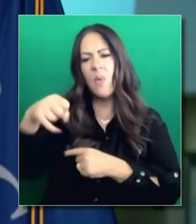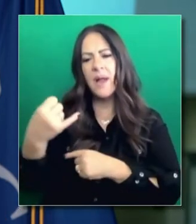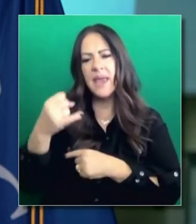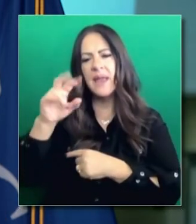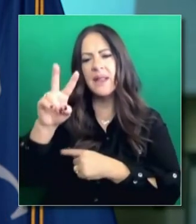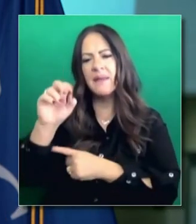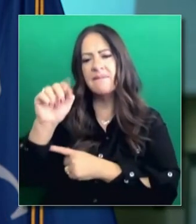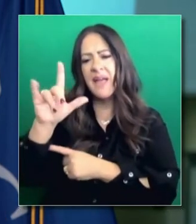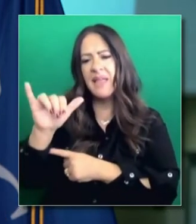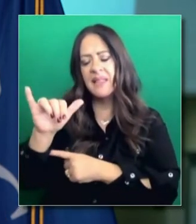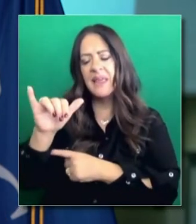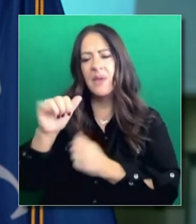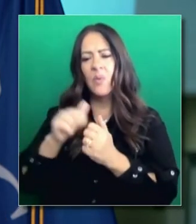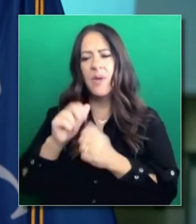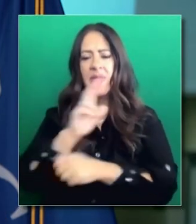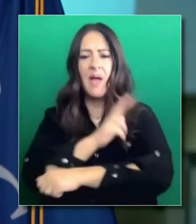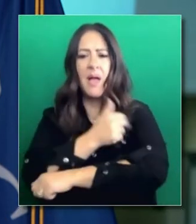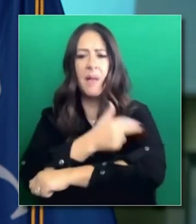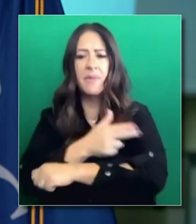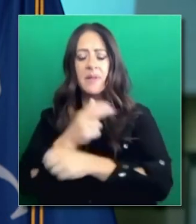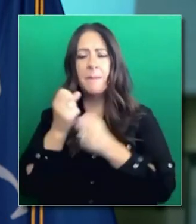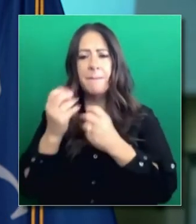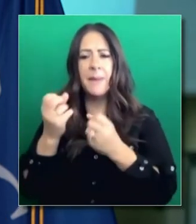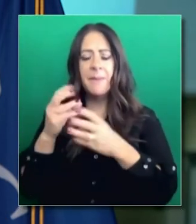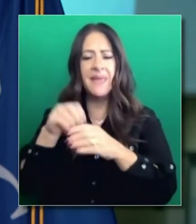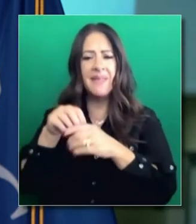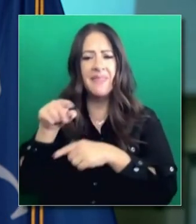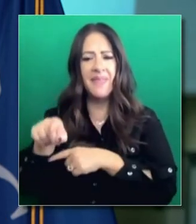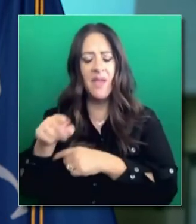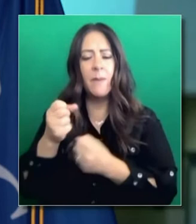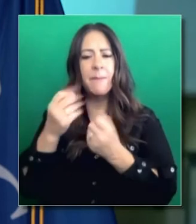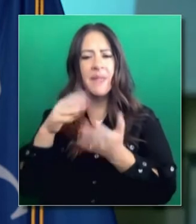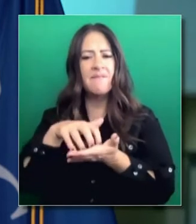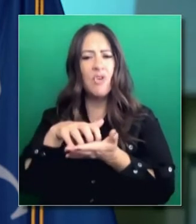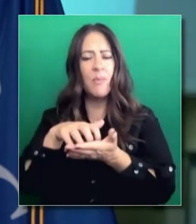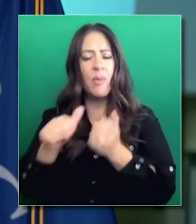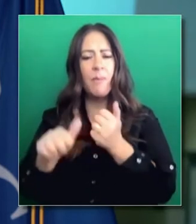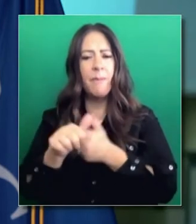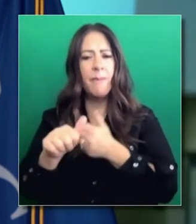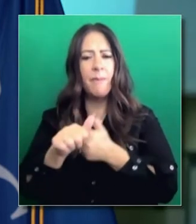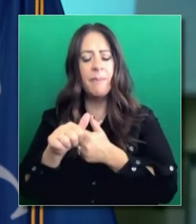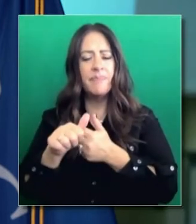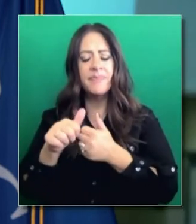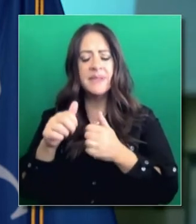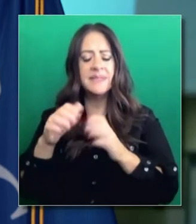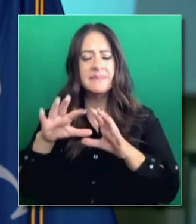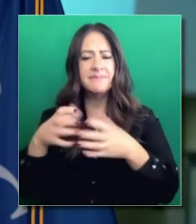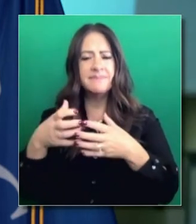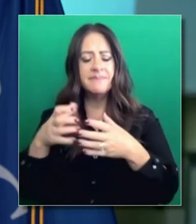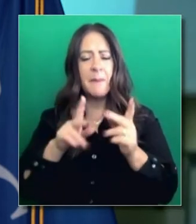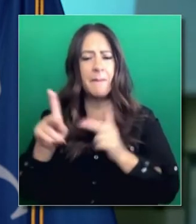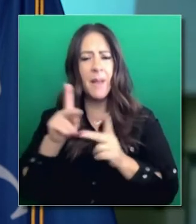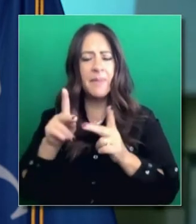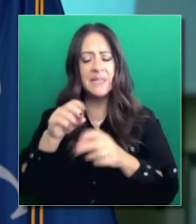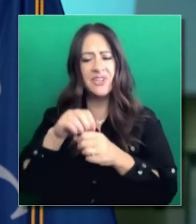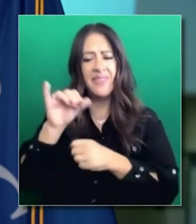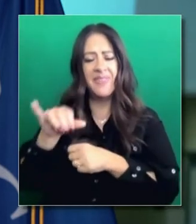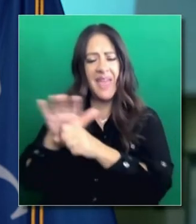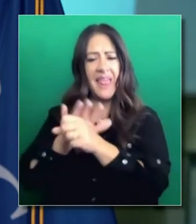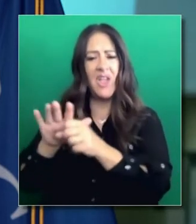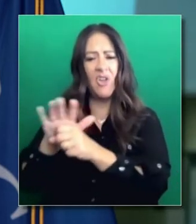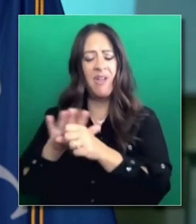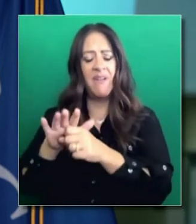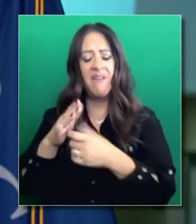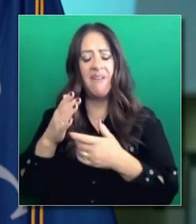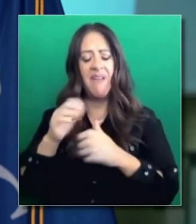Joaquín. Ha habido mucha hospitalización y la población es vulnerable. ¿Qué se está haciendo